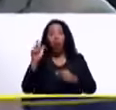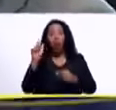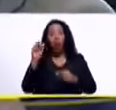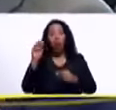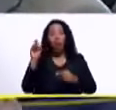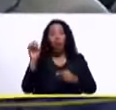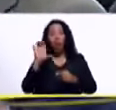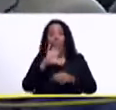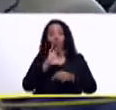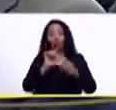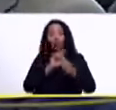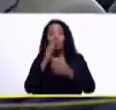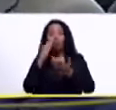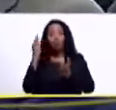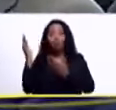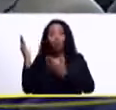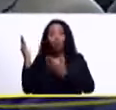Fedindustria,